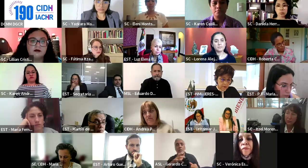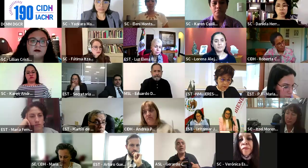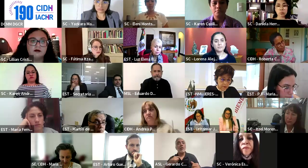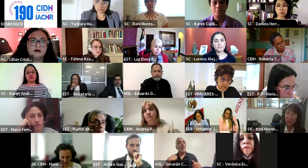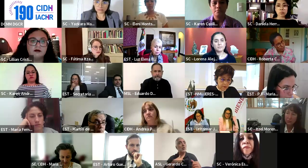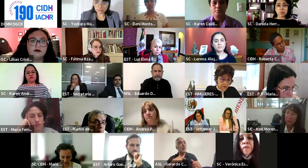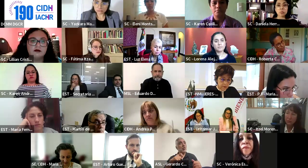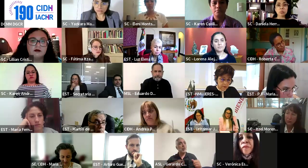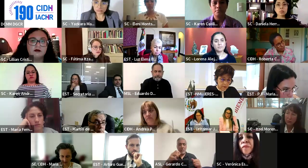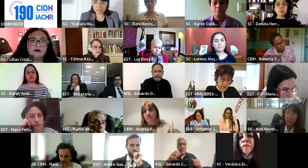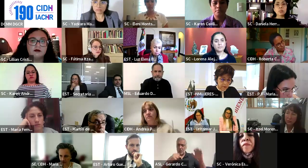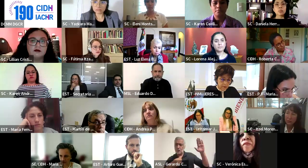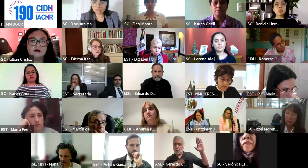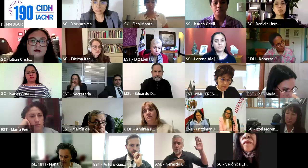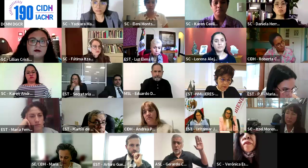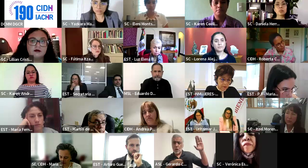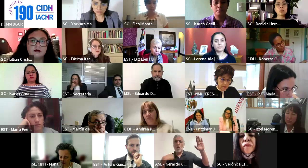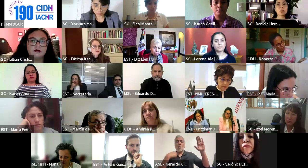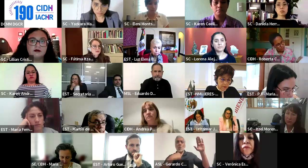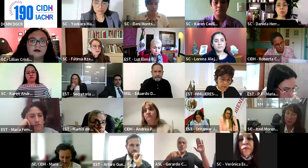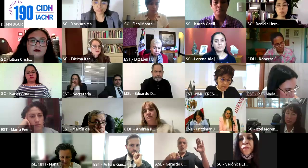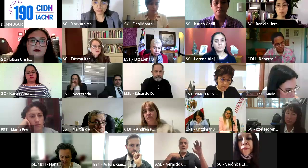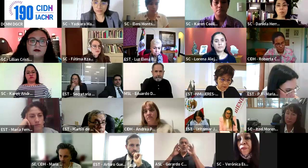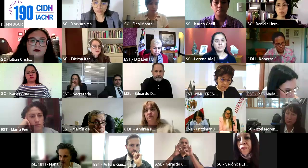un intérprete que nos ayude para tener esa atención.